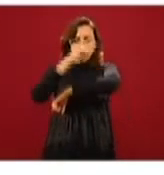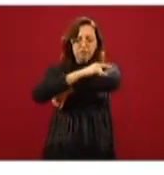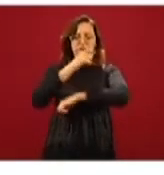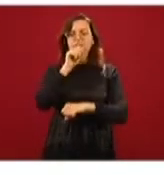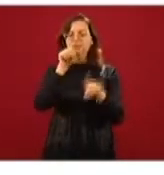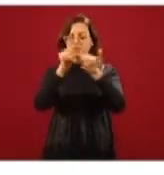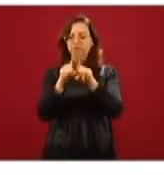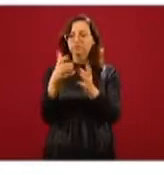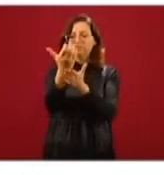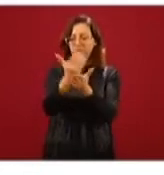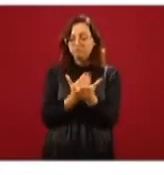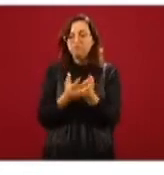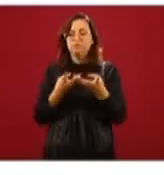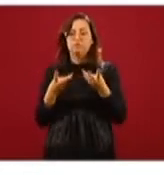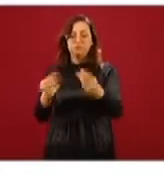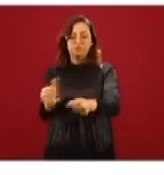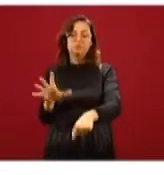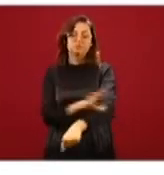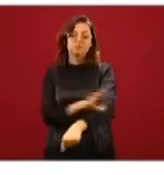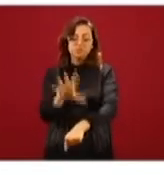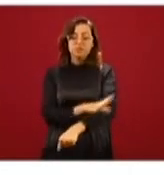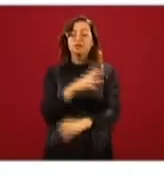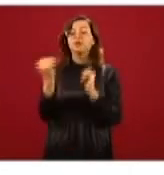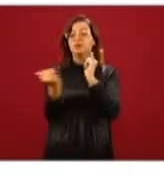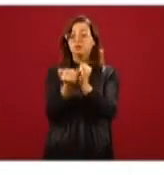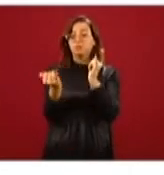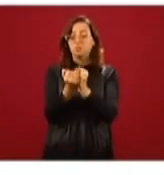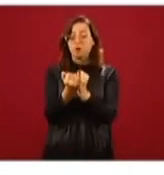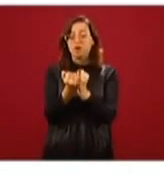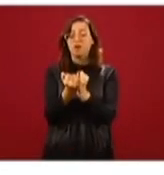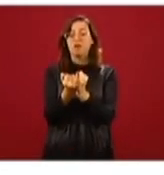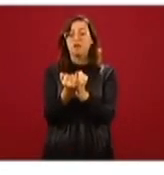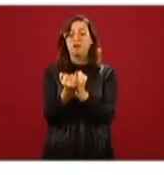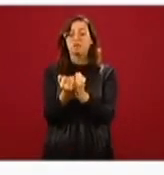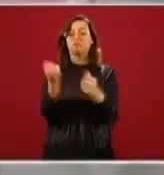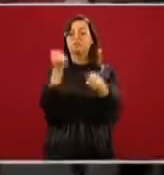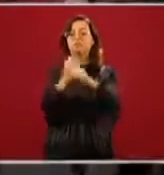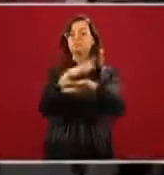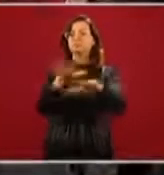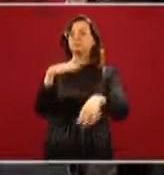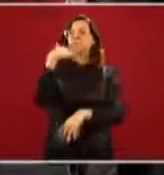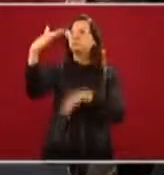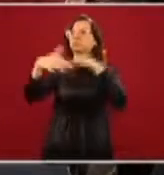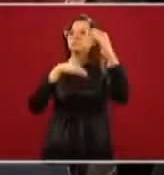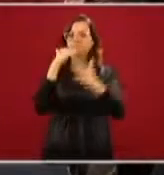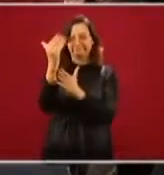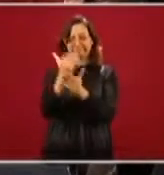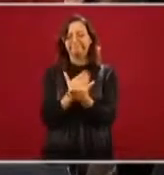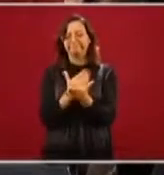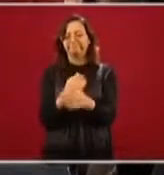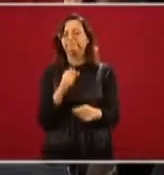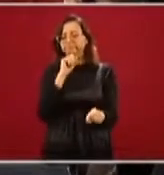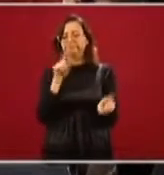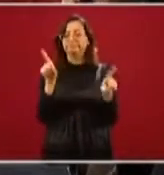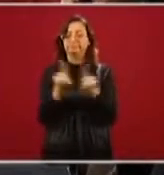de combustibles y, desde luego, también, en consecuencia, reducir el impacto ambiental. Pero, además, el